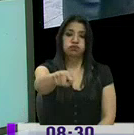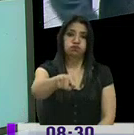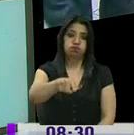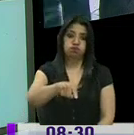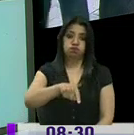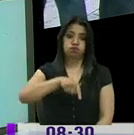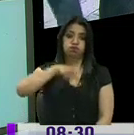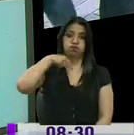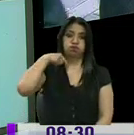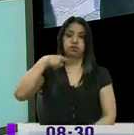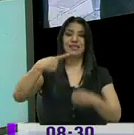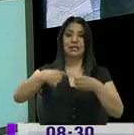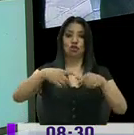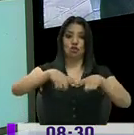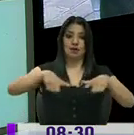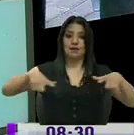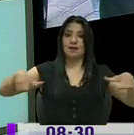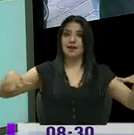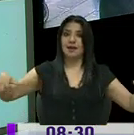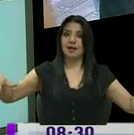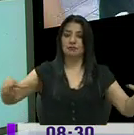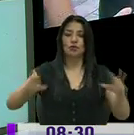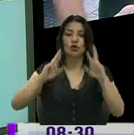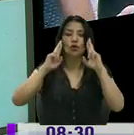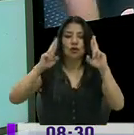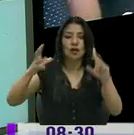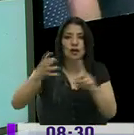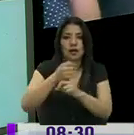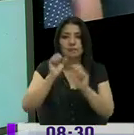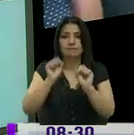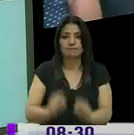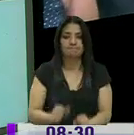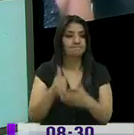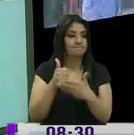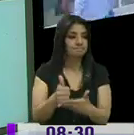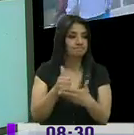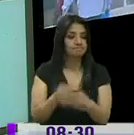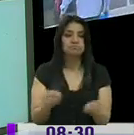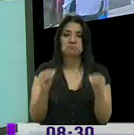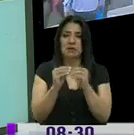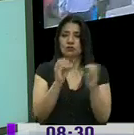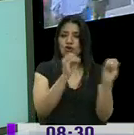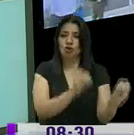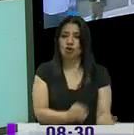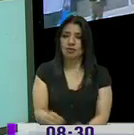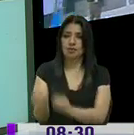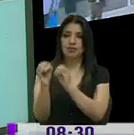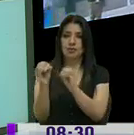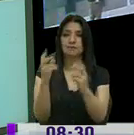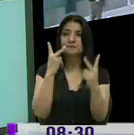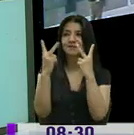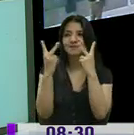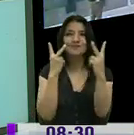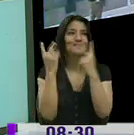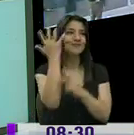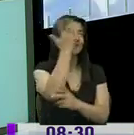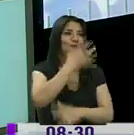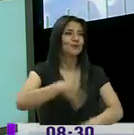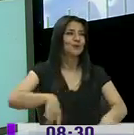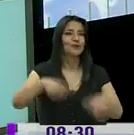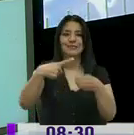una ciudad muy larga ojalá que se ojalá que se logre hacer en beneficio de tener más orden y que sea visualmente una ciudad